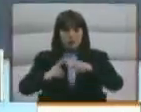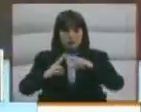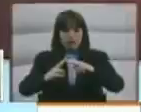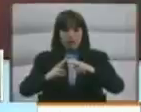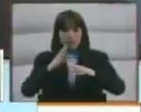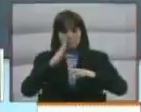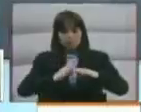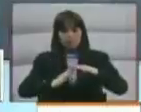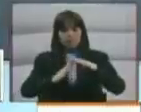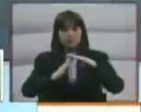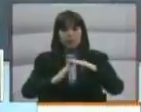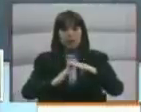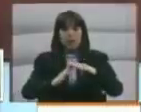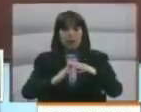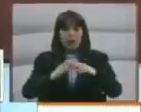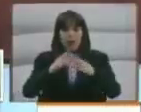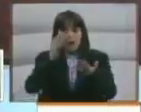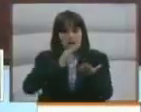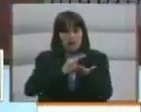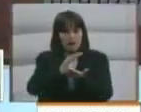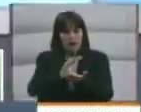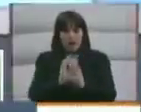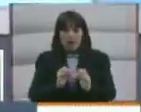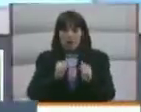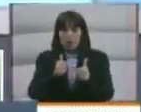parte y es el inicio de la solución.